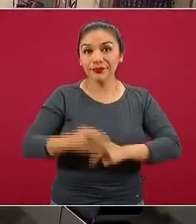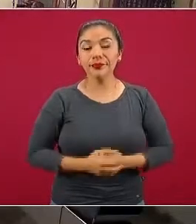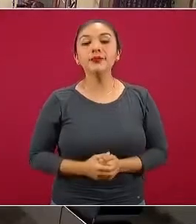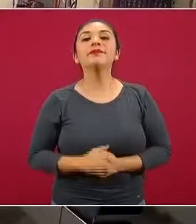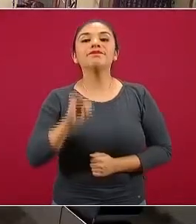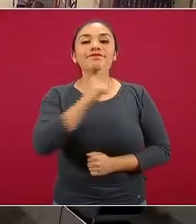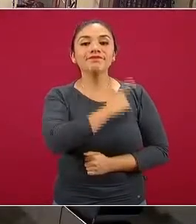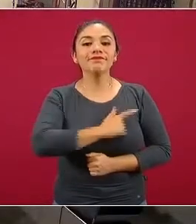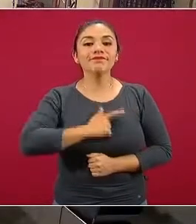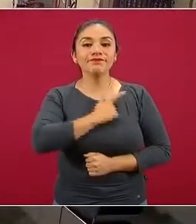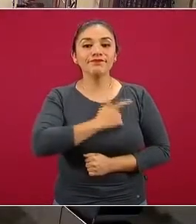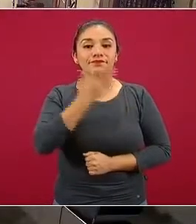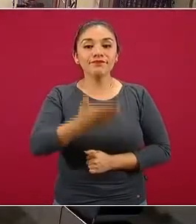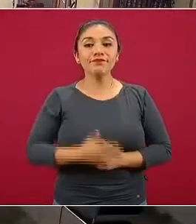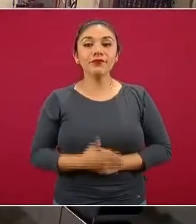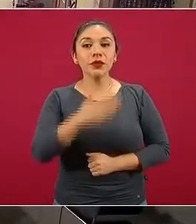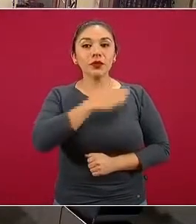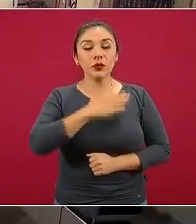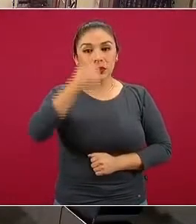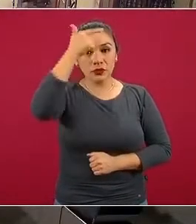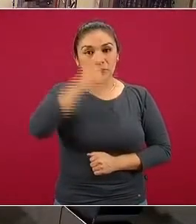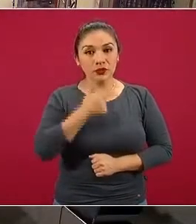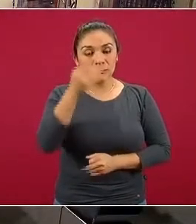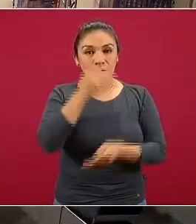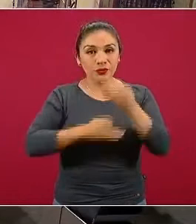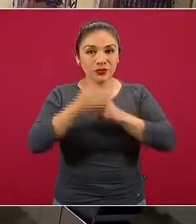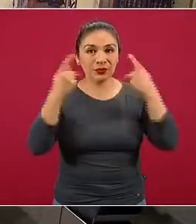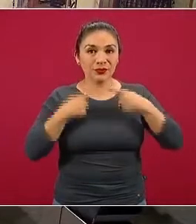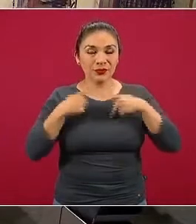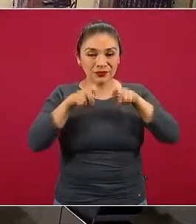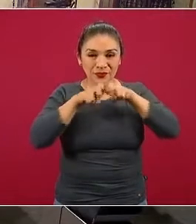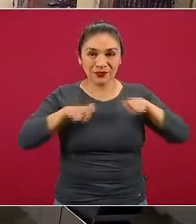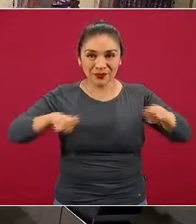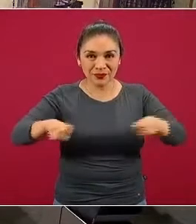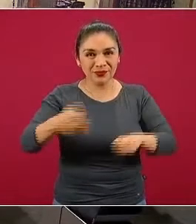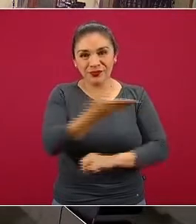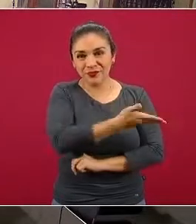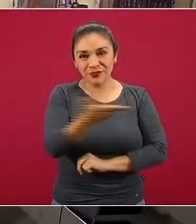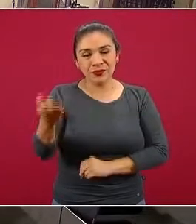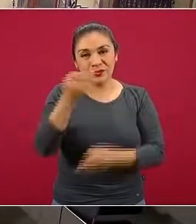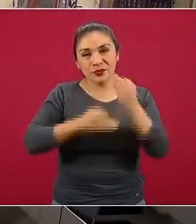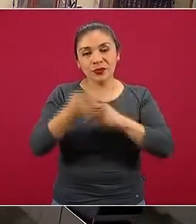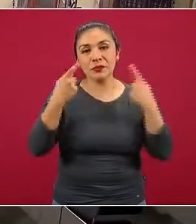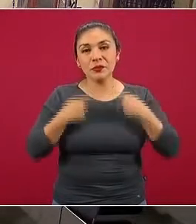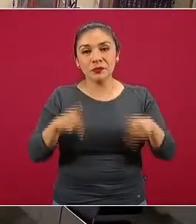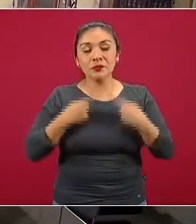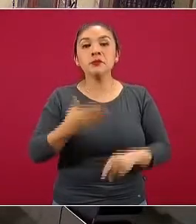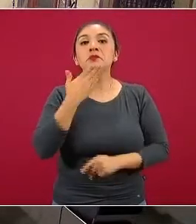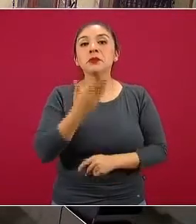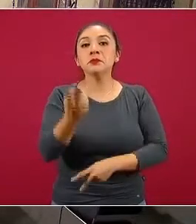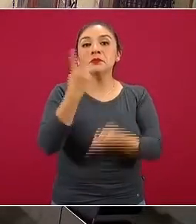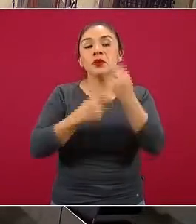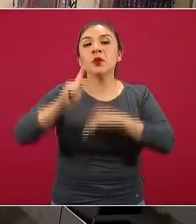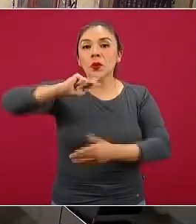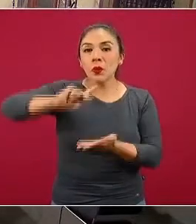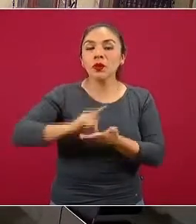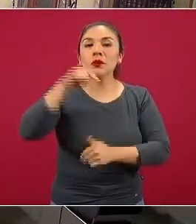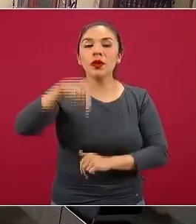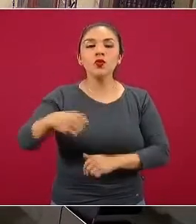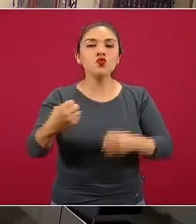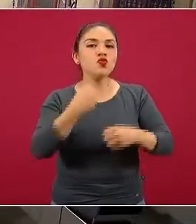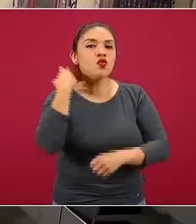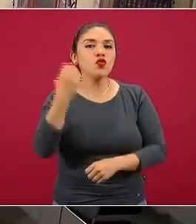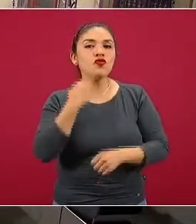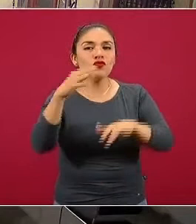Con mucho gusto, señor secretario. Muy buenas noches ya con todas y con todos. Bienvenidos nuevamente a esta